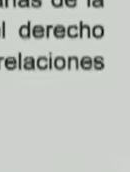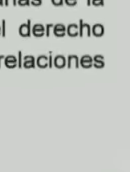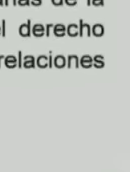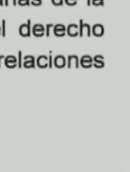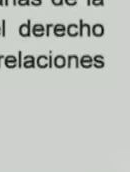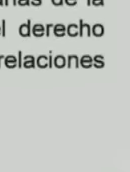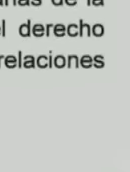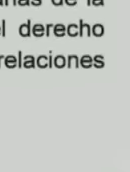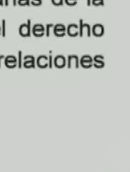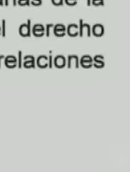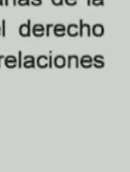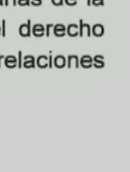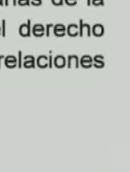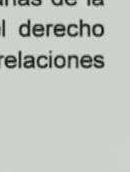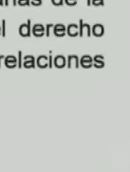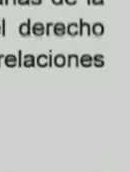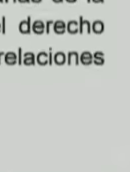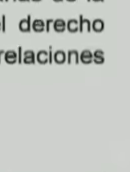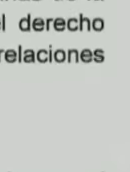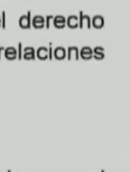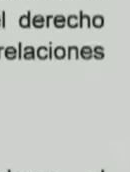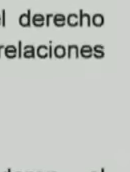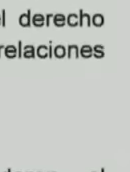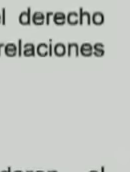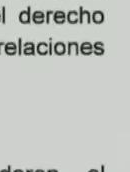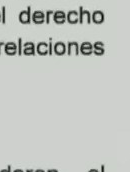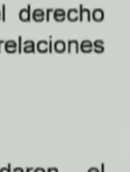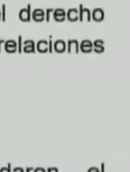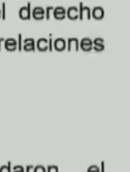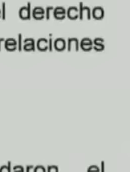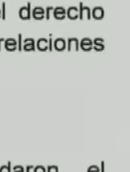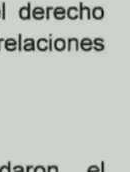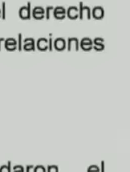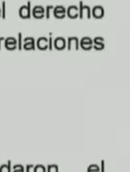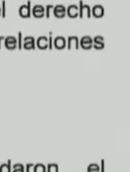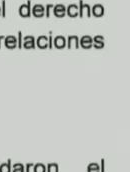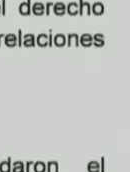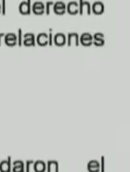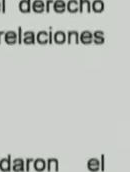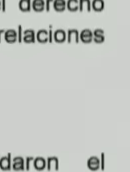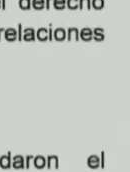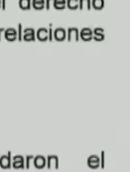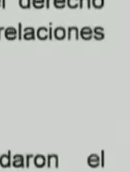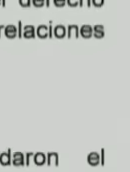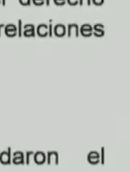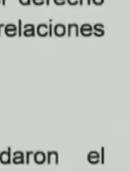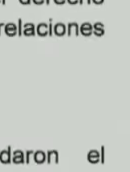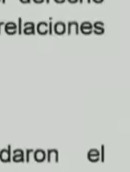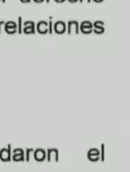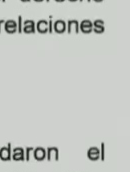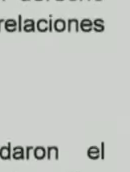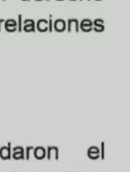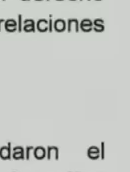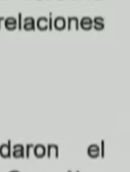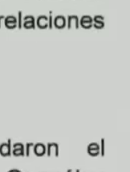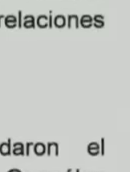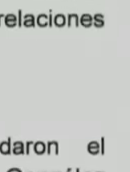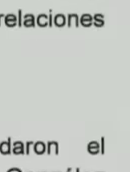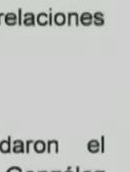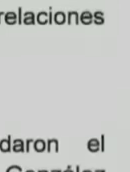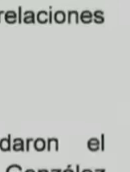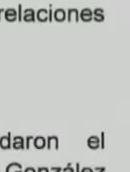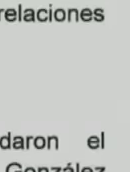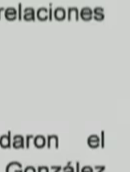Este Ministerio Público tuvo conocimiento de primera mano del momento exacto en que el ciudadano Edmundo González